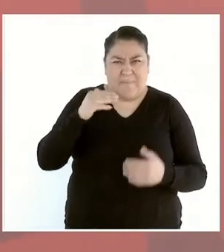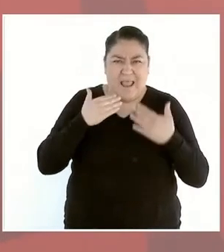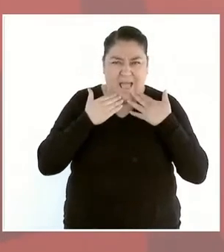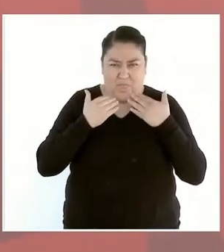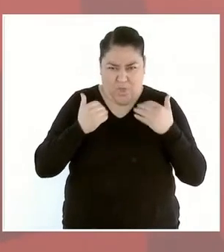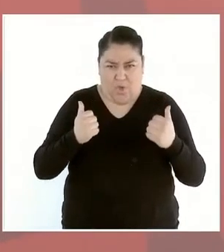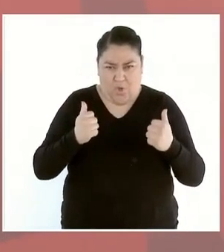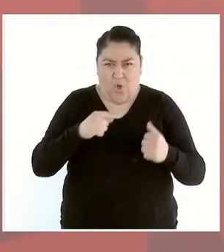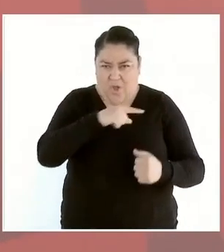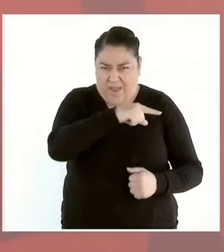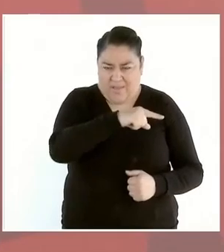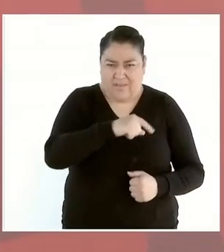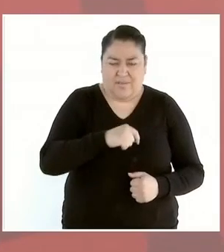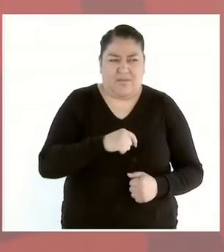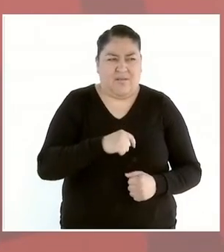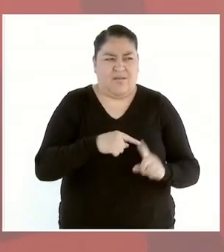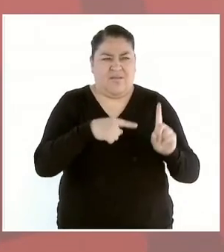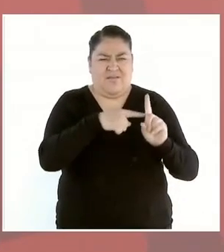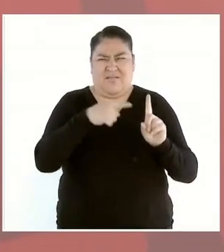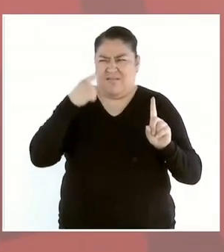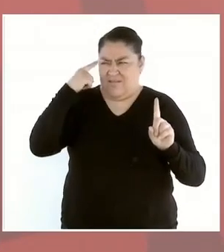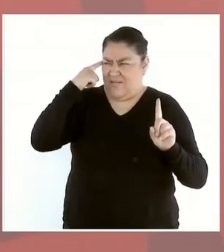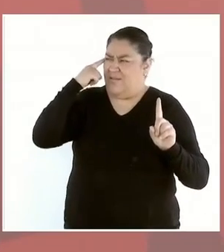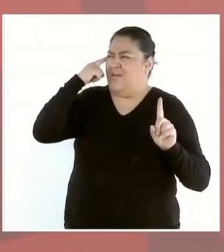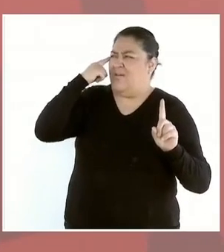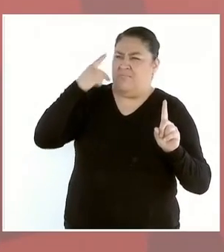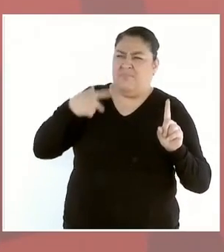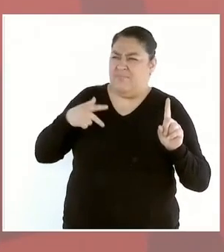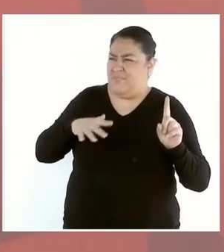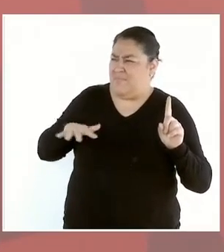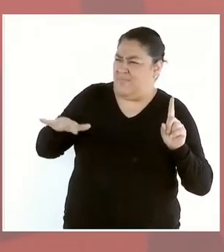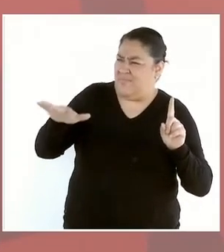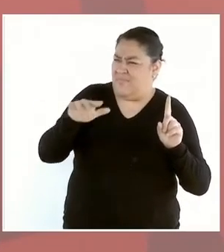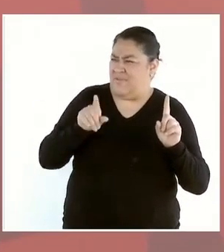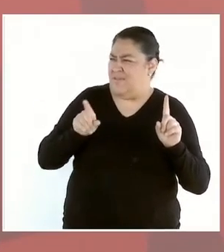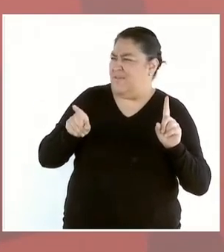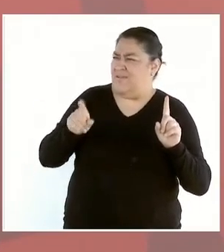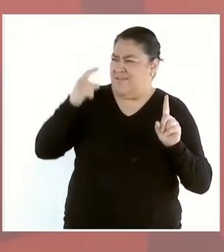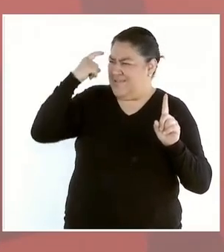contrario a lo que pensaban los conservadores